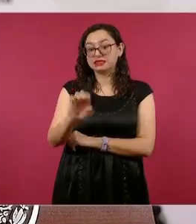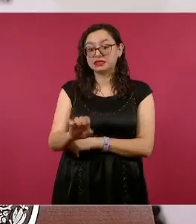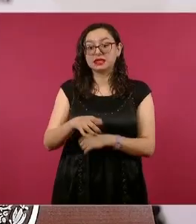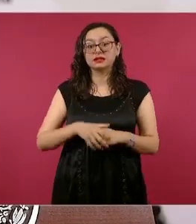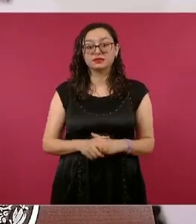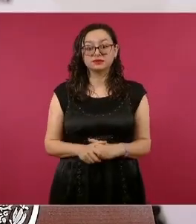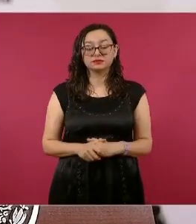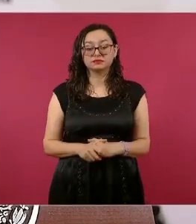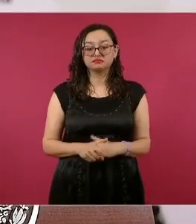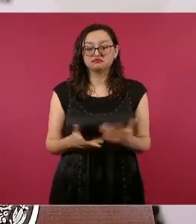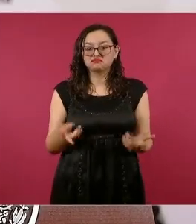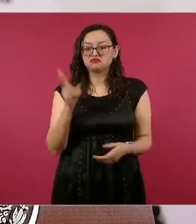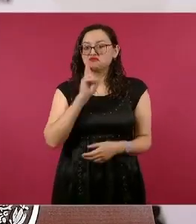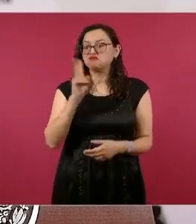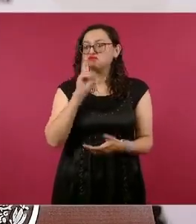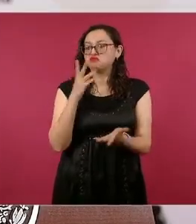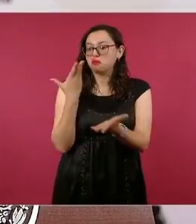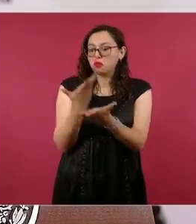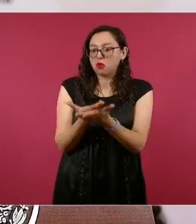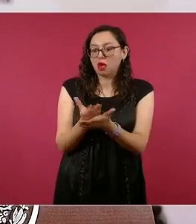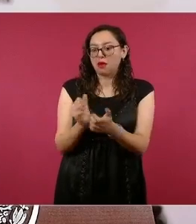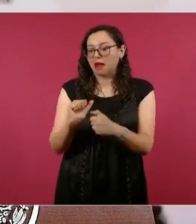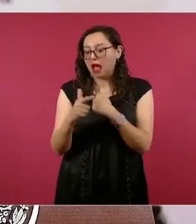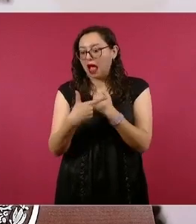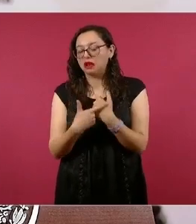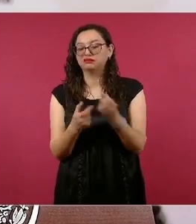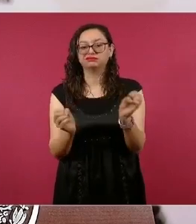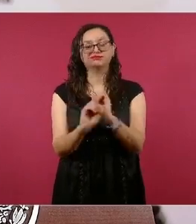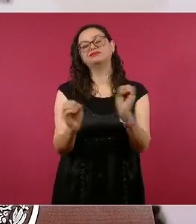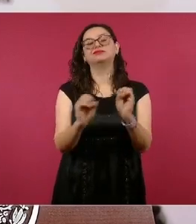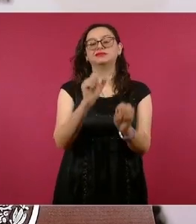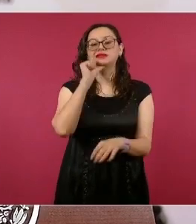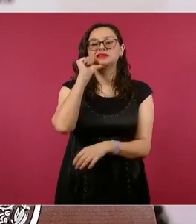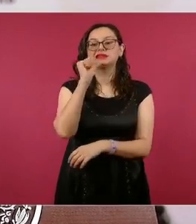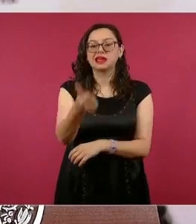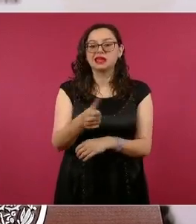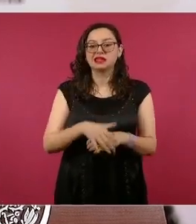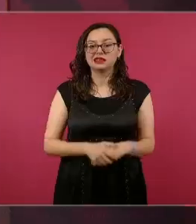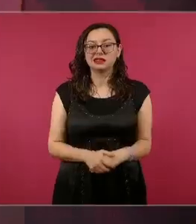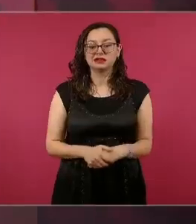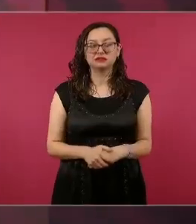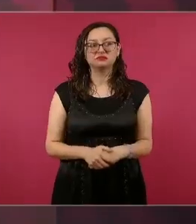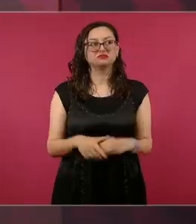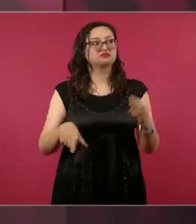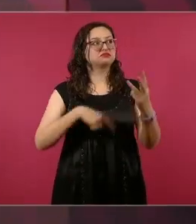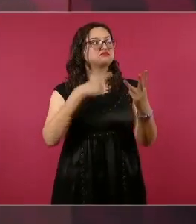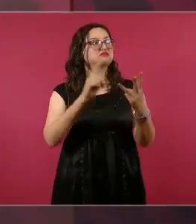sin una prueba de nada, un libro